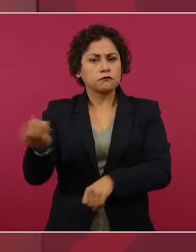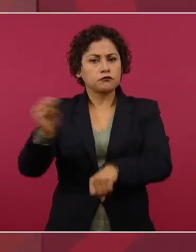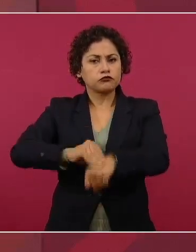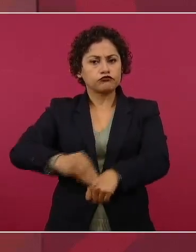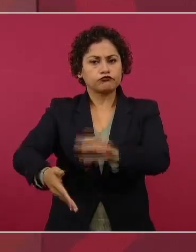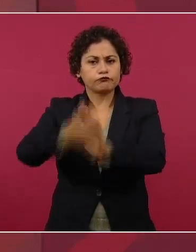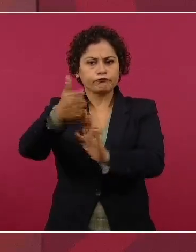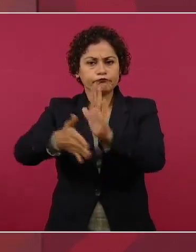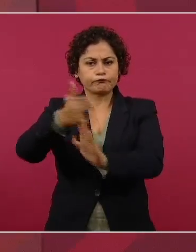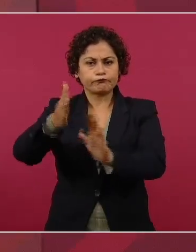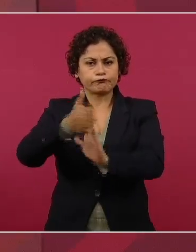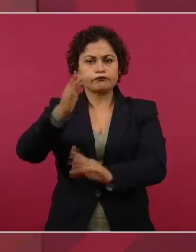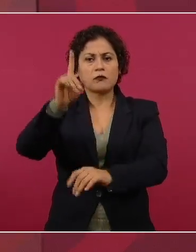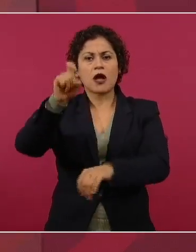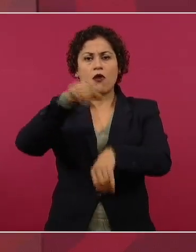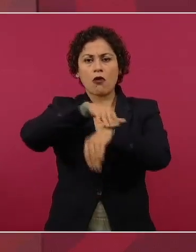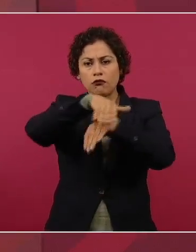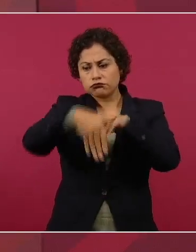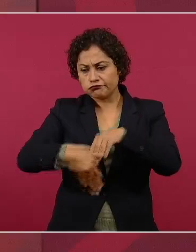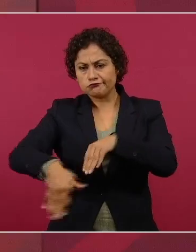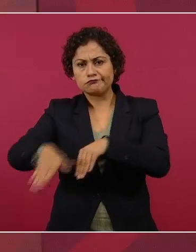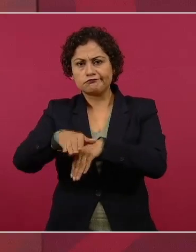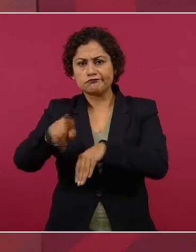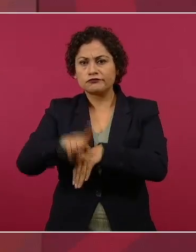iba a inundar tres pueblos